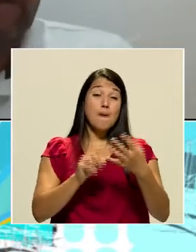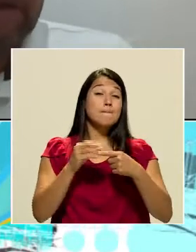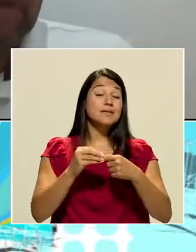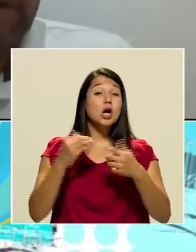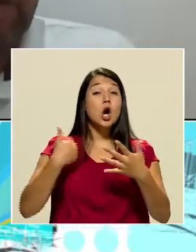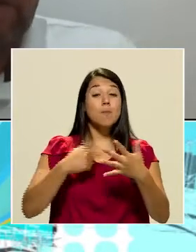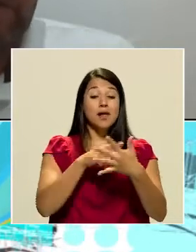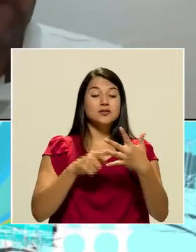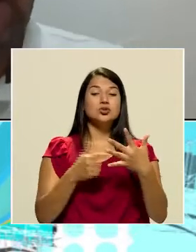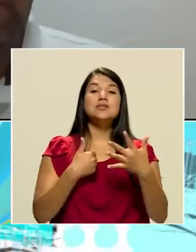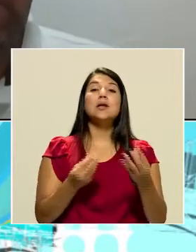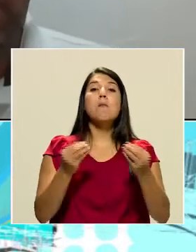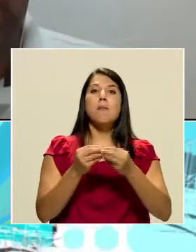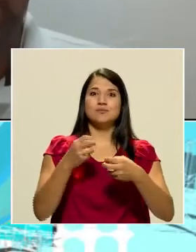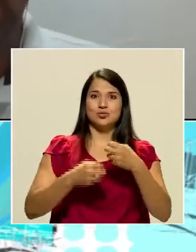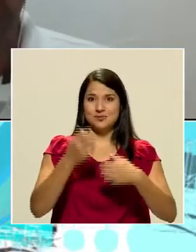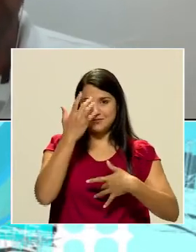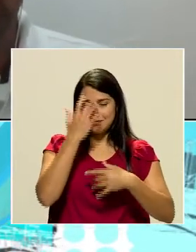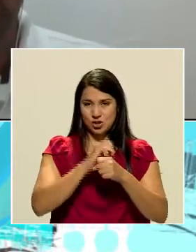los que más sufren los problemas de la enfermedad.